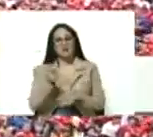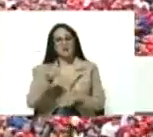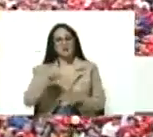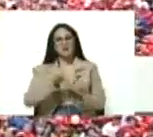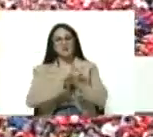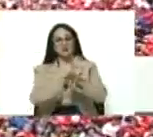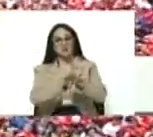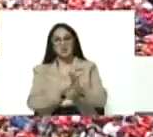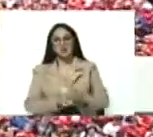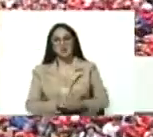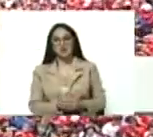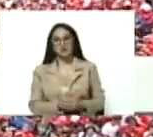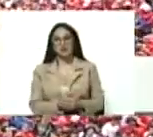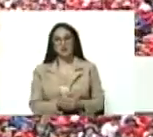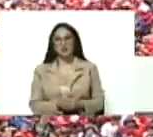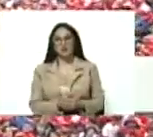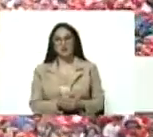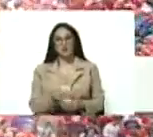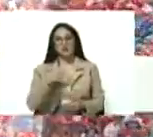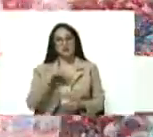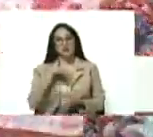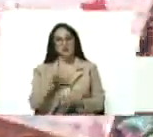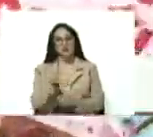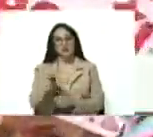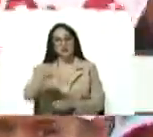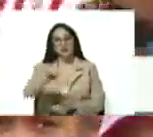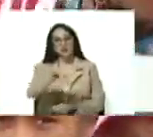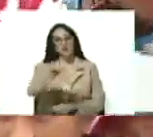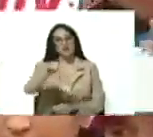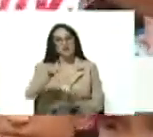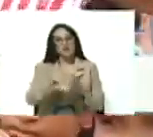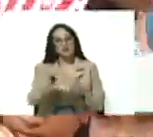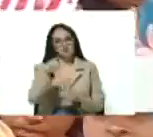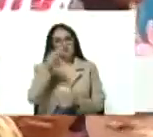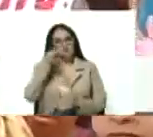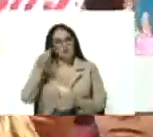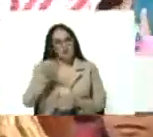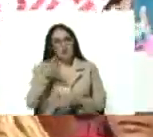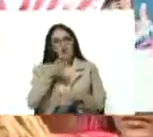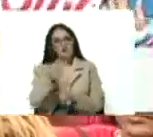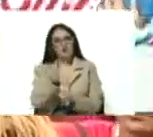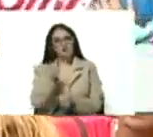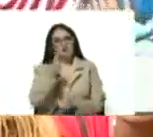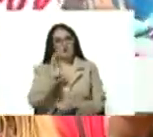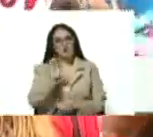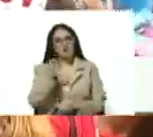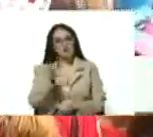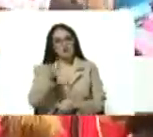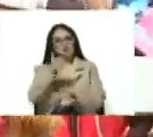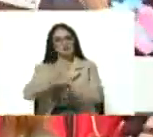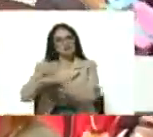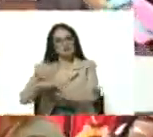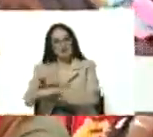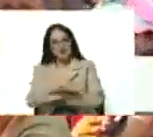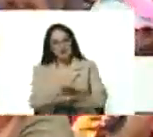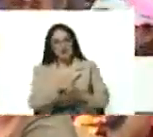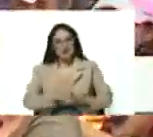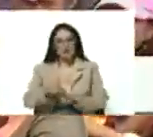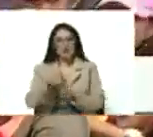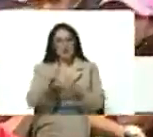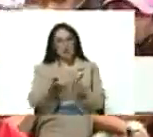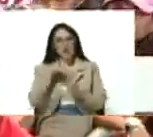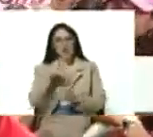símbolos. Nosotros creemos en eso. Todos ustedes creen en la UVC, ¿verdad? En las jefaturas de calle, de comunidad,